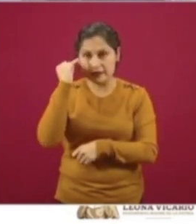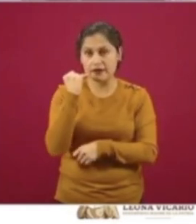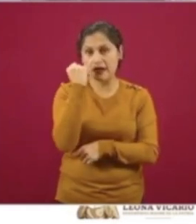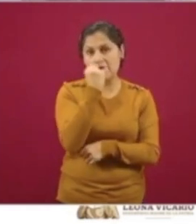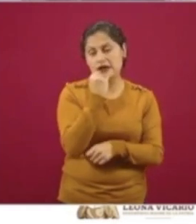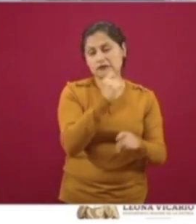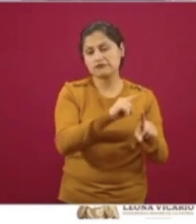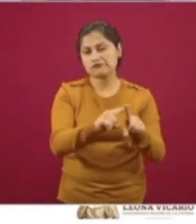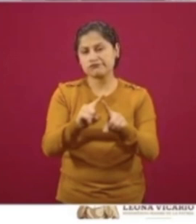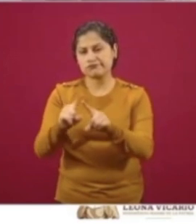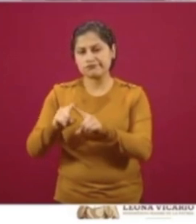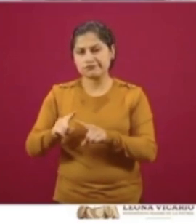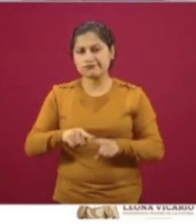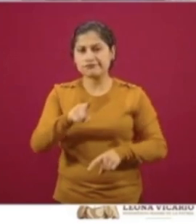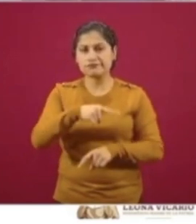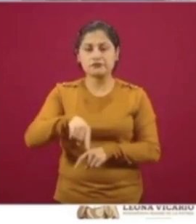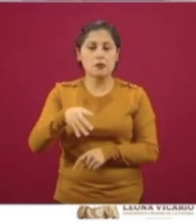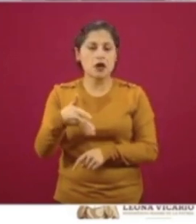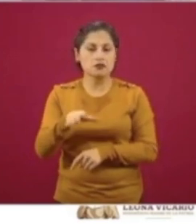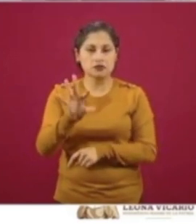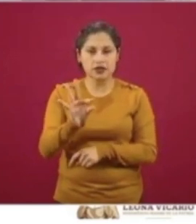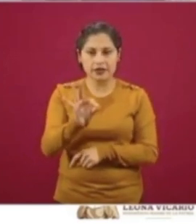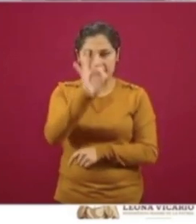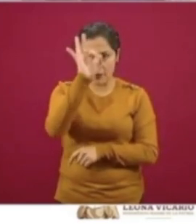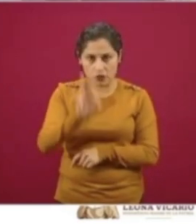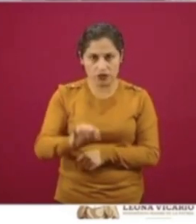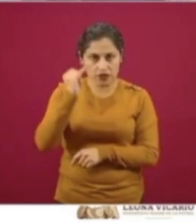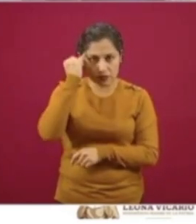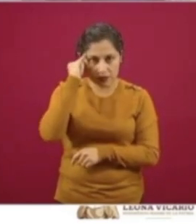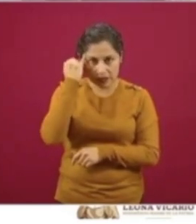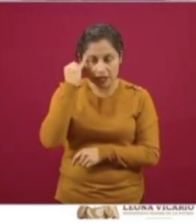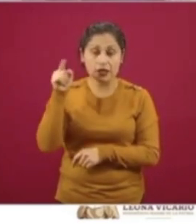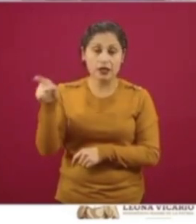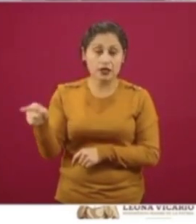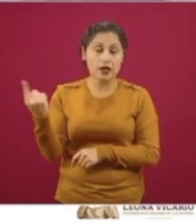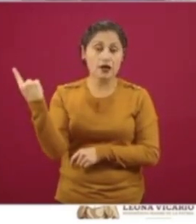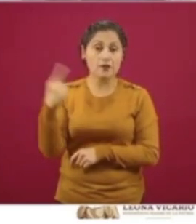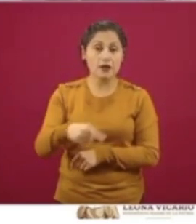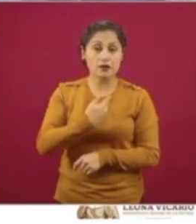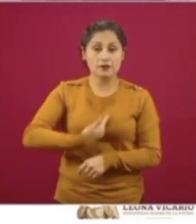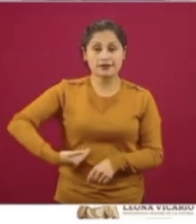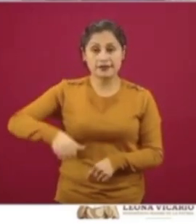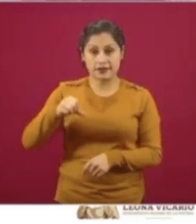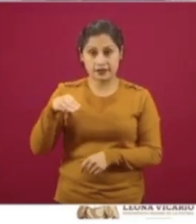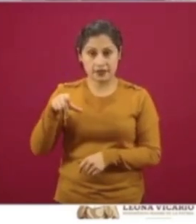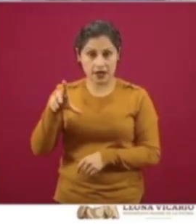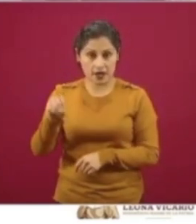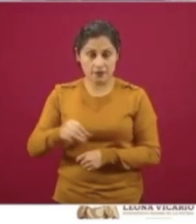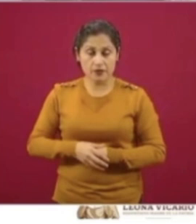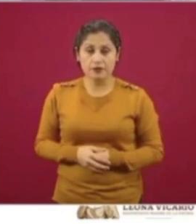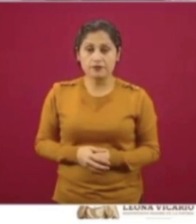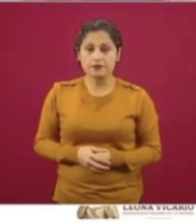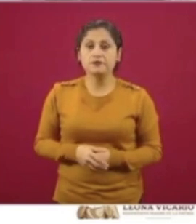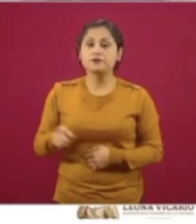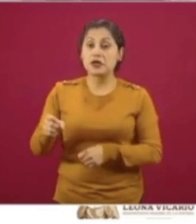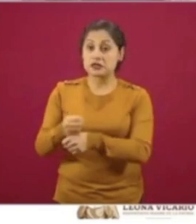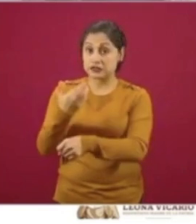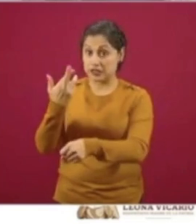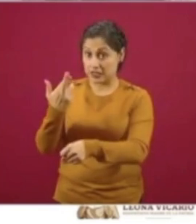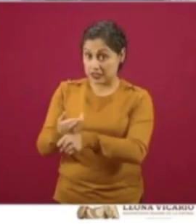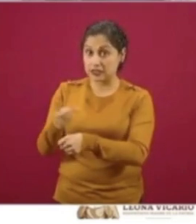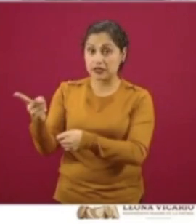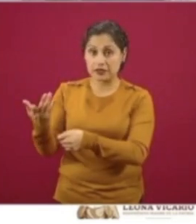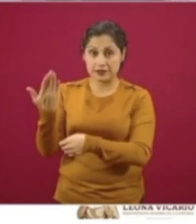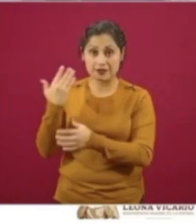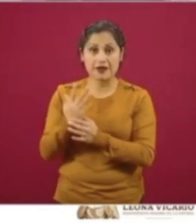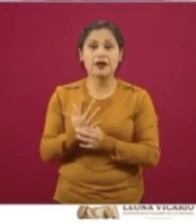70% por decisión del presidente lópez obrador este programa como lo señaló el secretario diálogos da apoyos